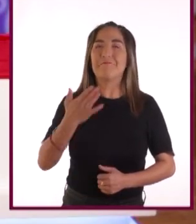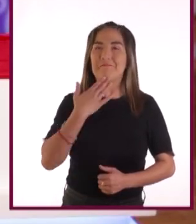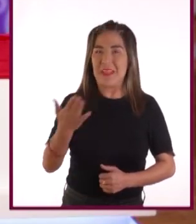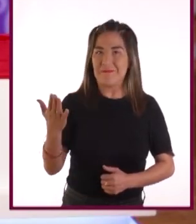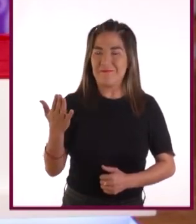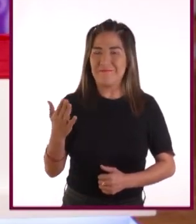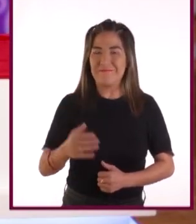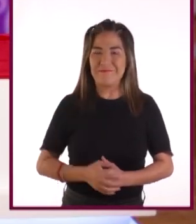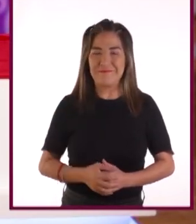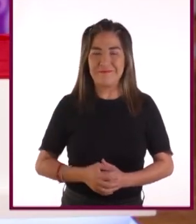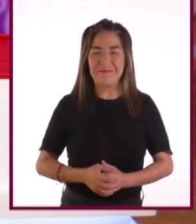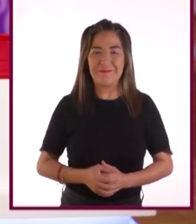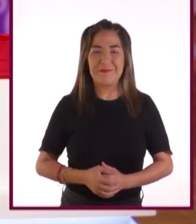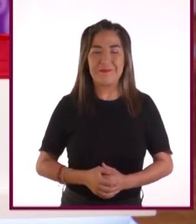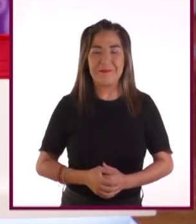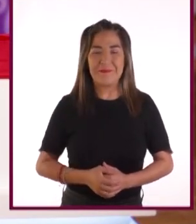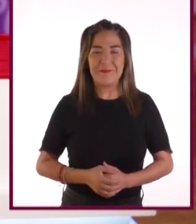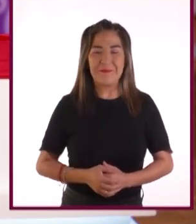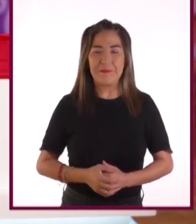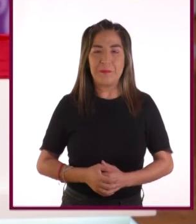éxito.